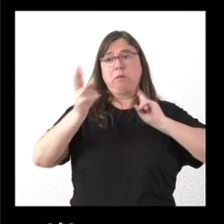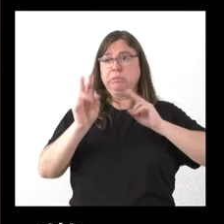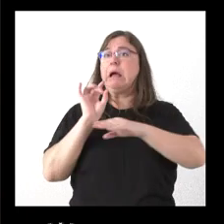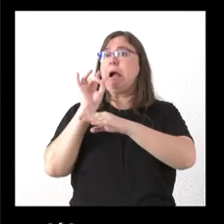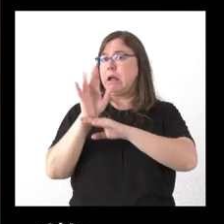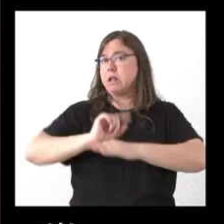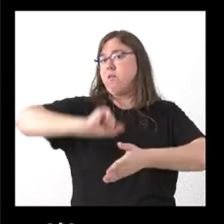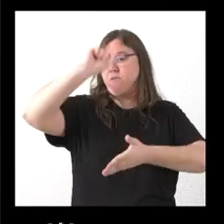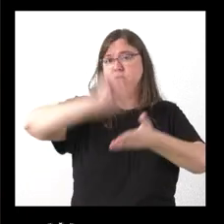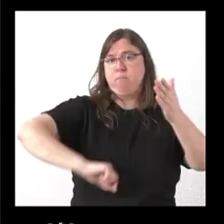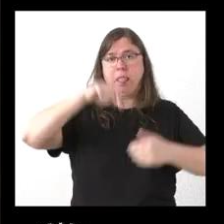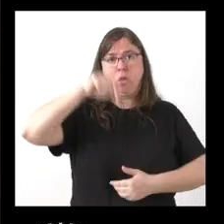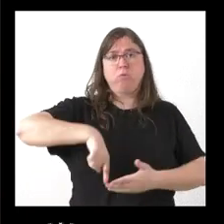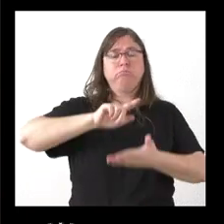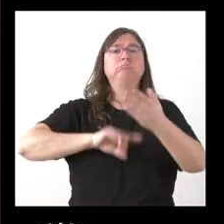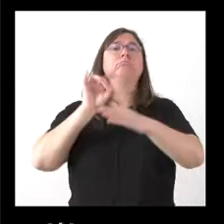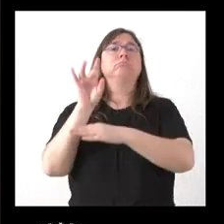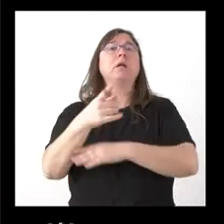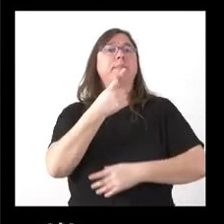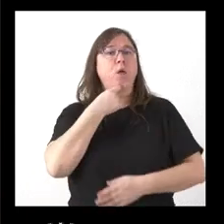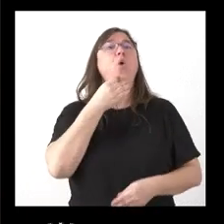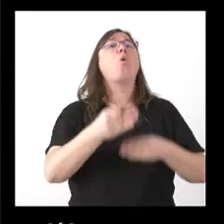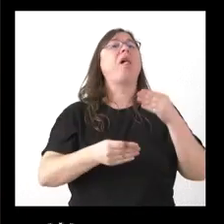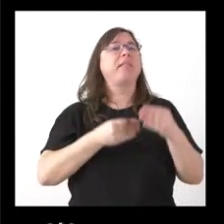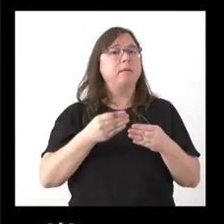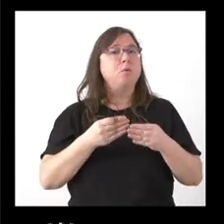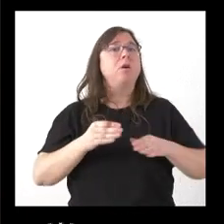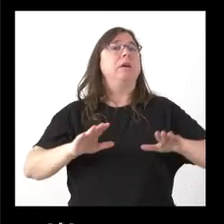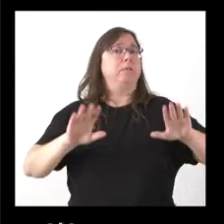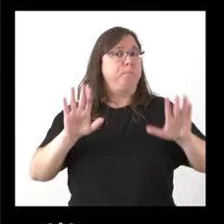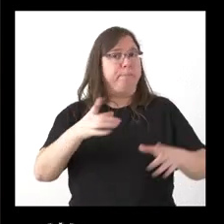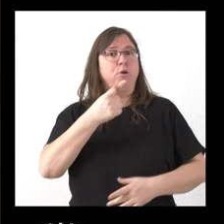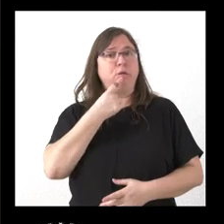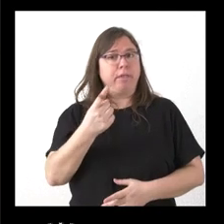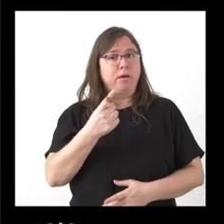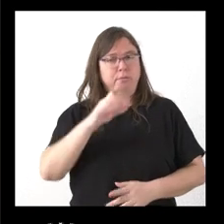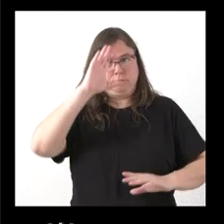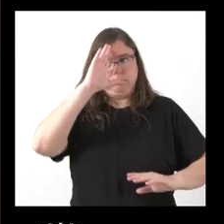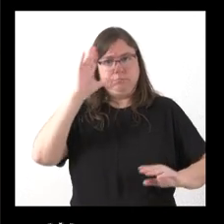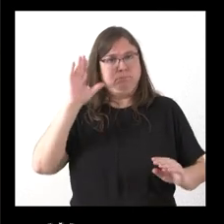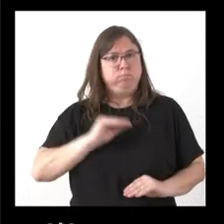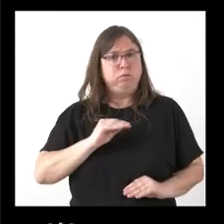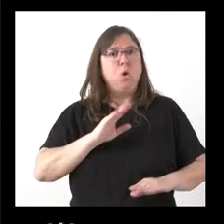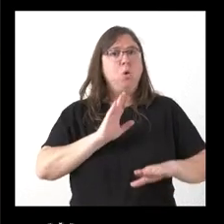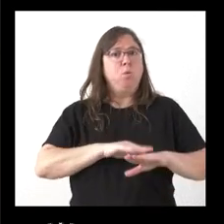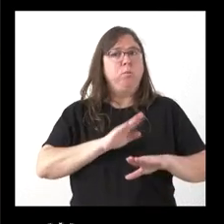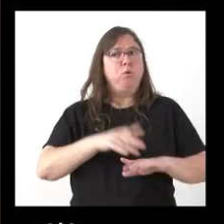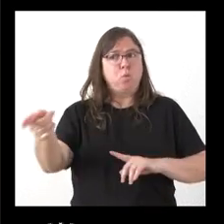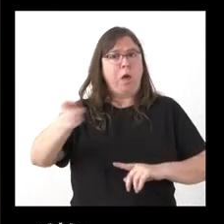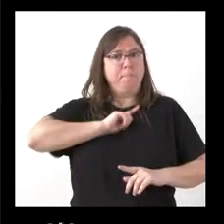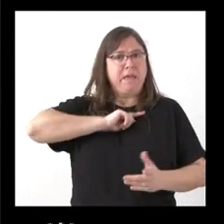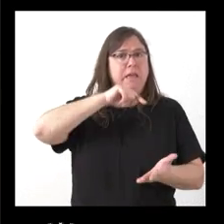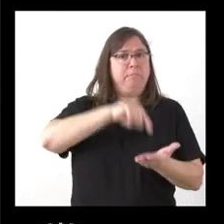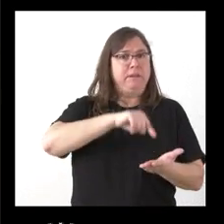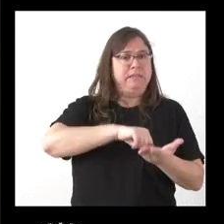carta que he firmado en el día de hoy en el que le digo que lo vamos a hacer Pero lo pongo de manifiesto el estupor de esta comunidad Autónoma porque exija la